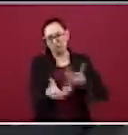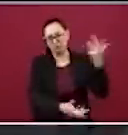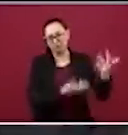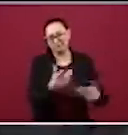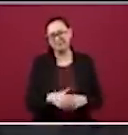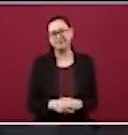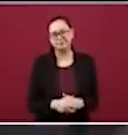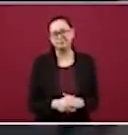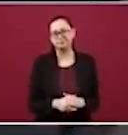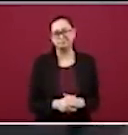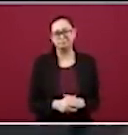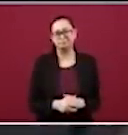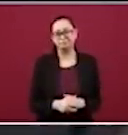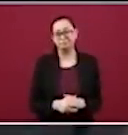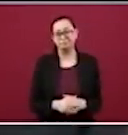Todavía